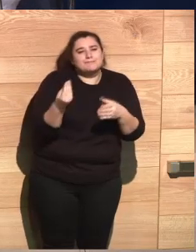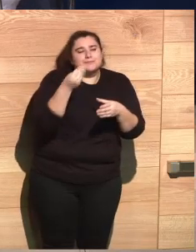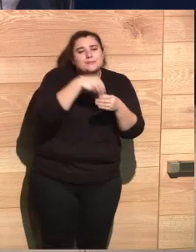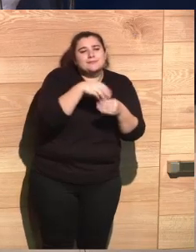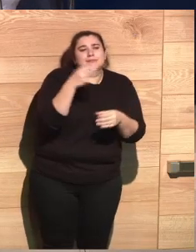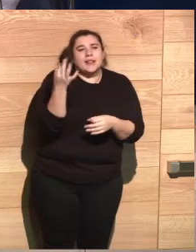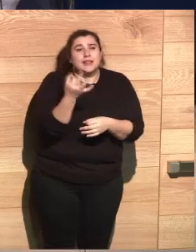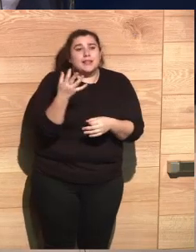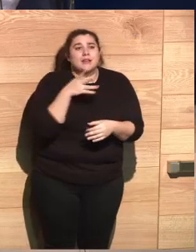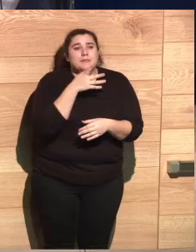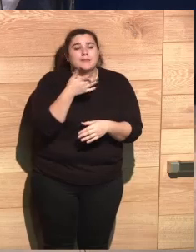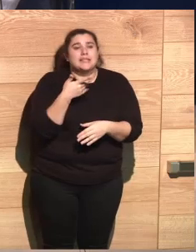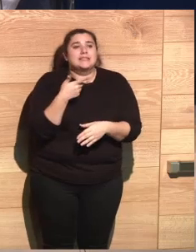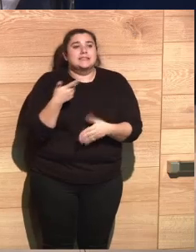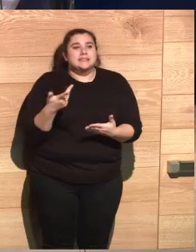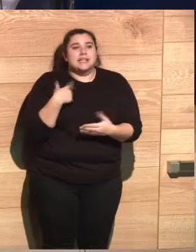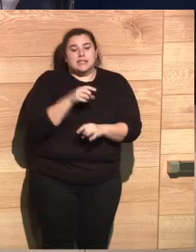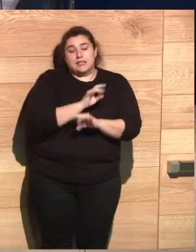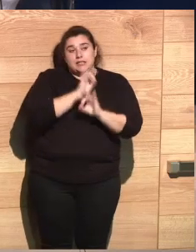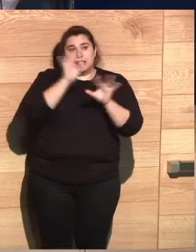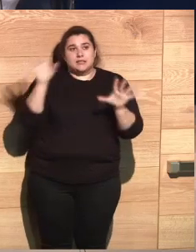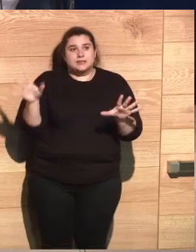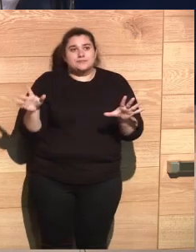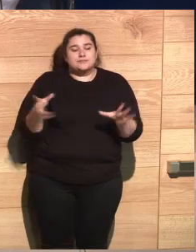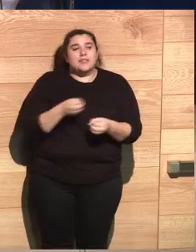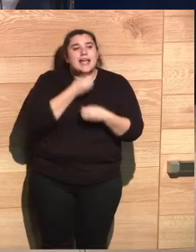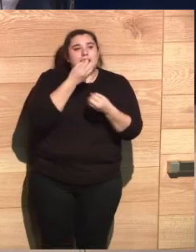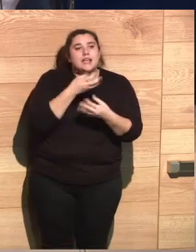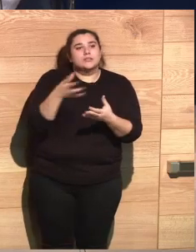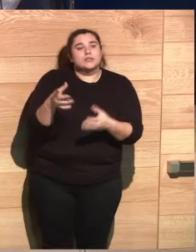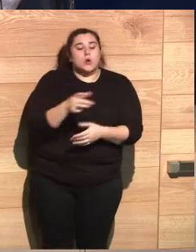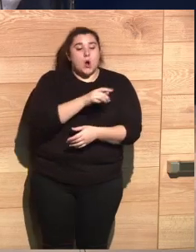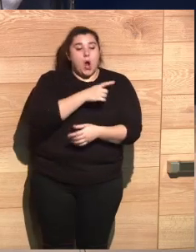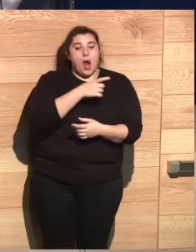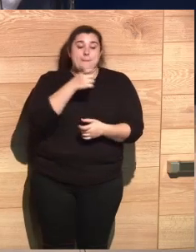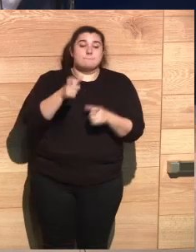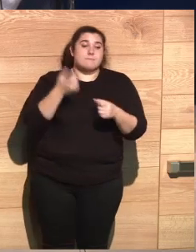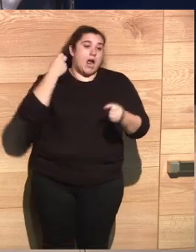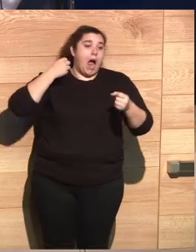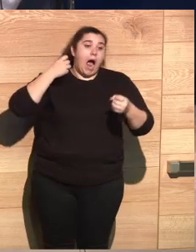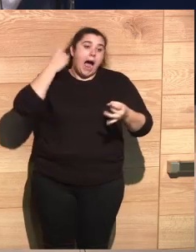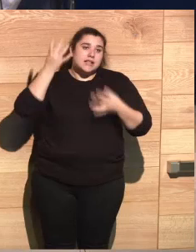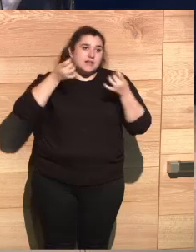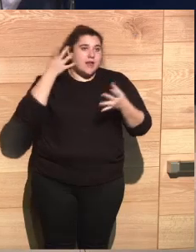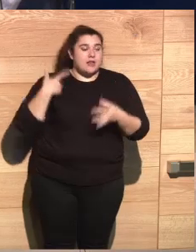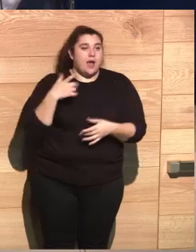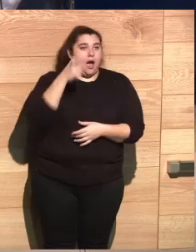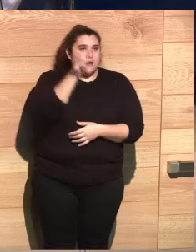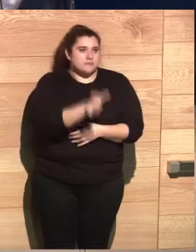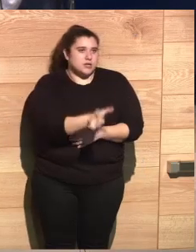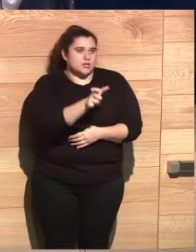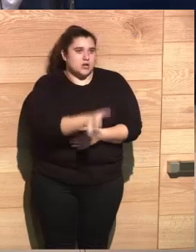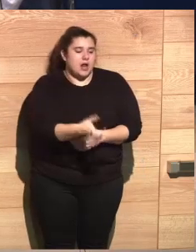Noisy, ¿no? Ruidosa. Pero claro que sí. Cualquier tipo de datos sobre actividad humana podemos traducirlo en